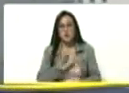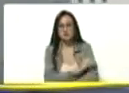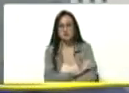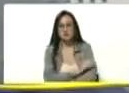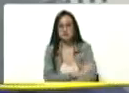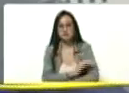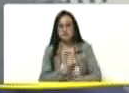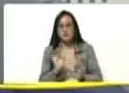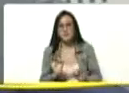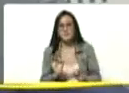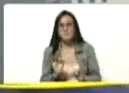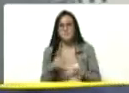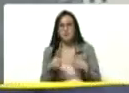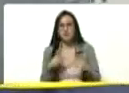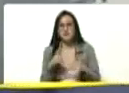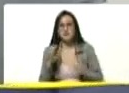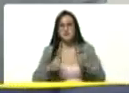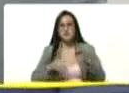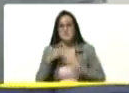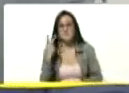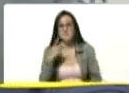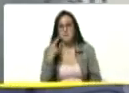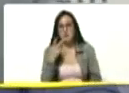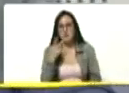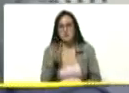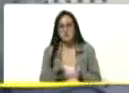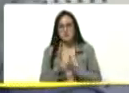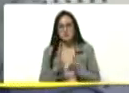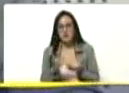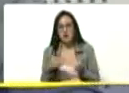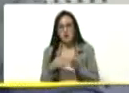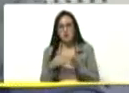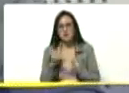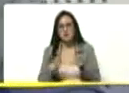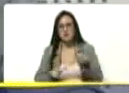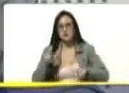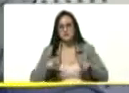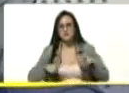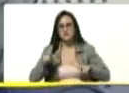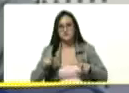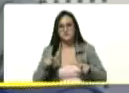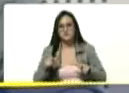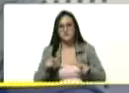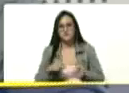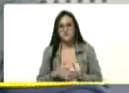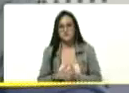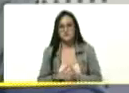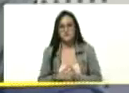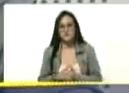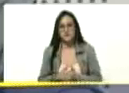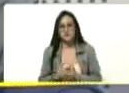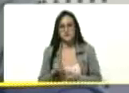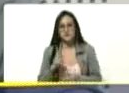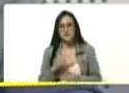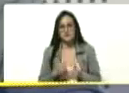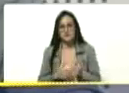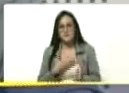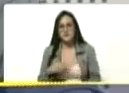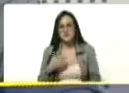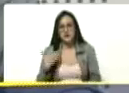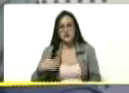conducen y estimulan procesos judiciales políticamente motivados contra estos, como el que se desarrolla contra la vicepresidenta